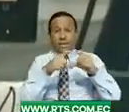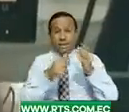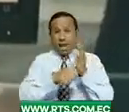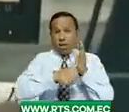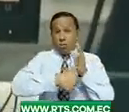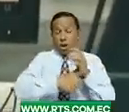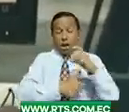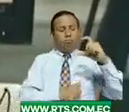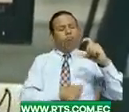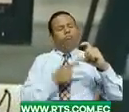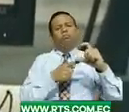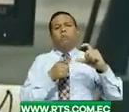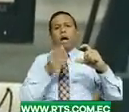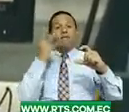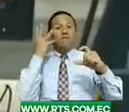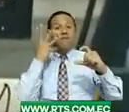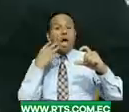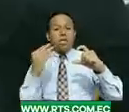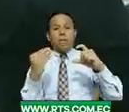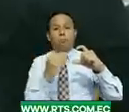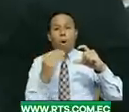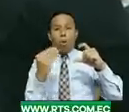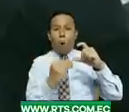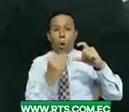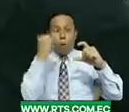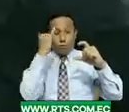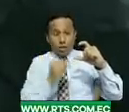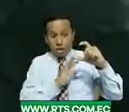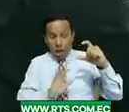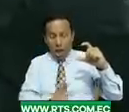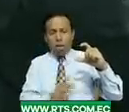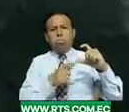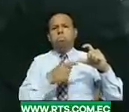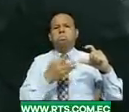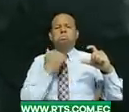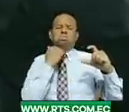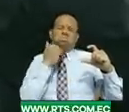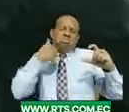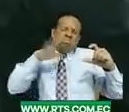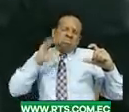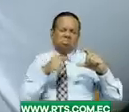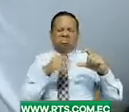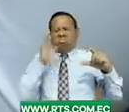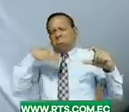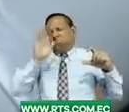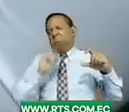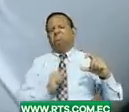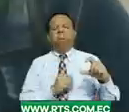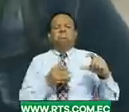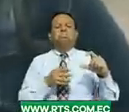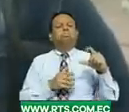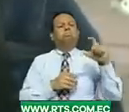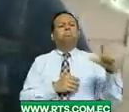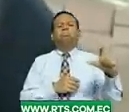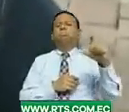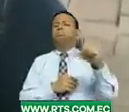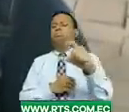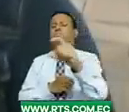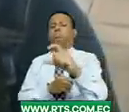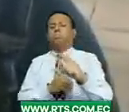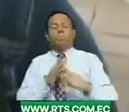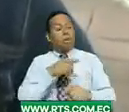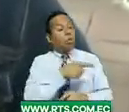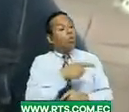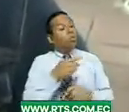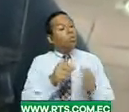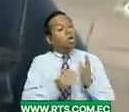se preocupan por revisar esa información. ¿Cuándo caduca su cédula? Mi cédula, buena pregunta. Casos como